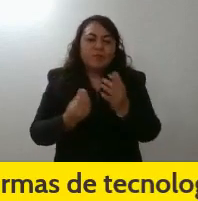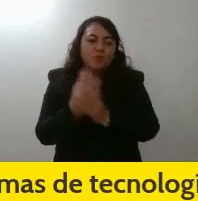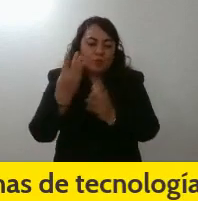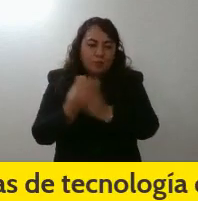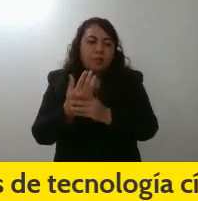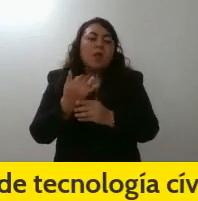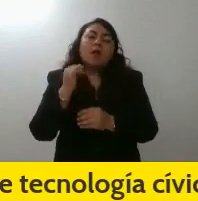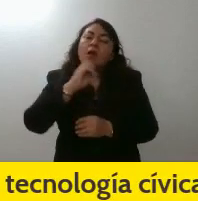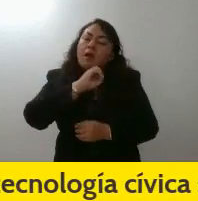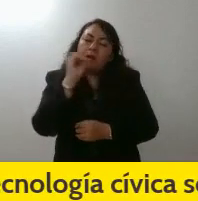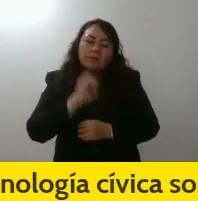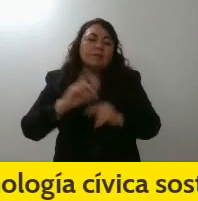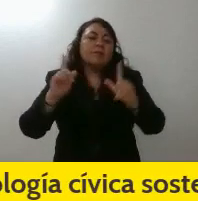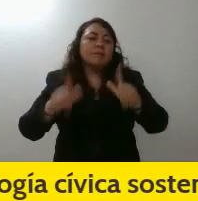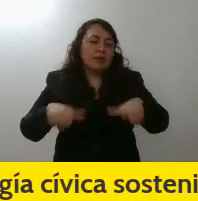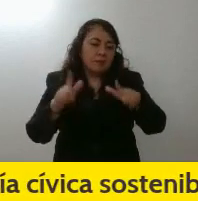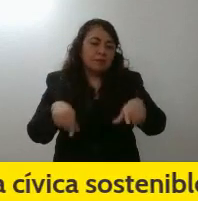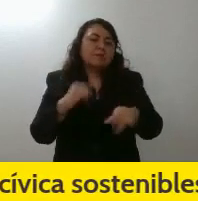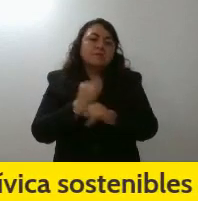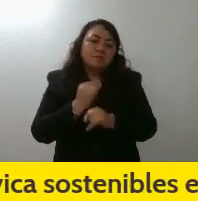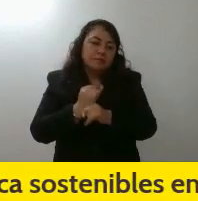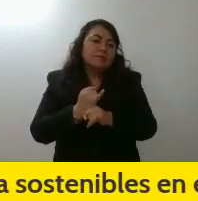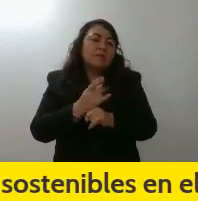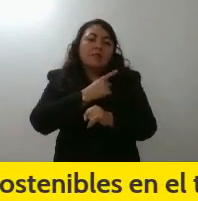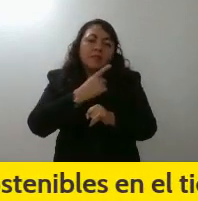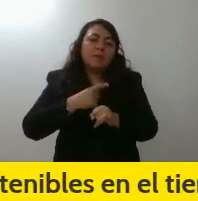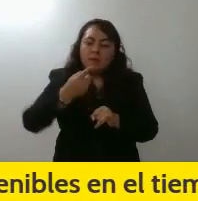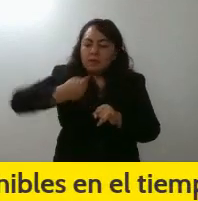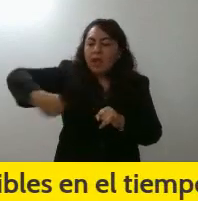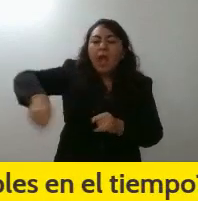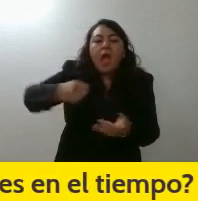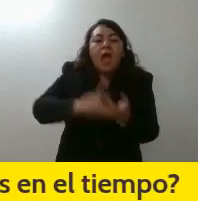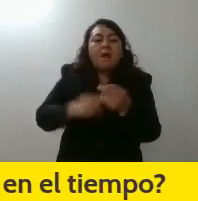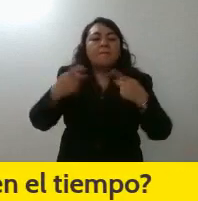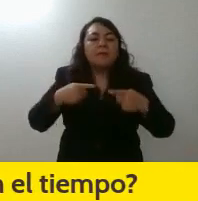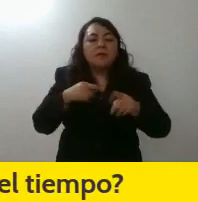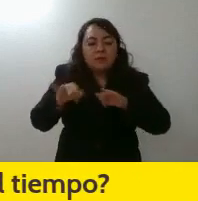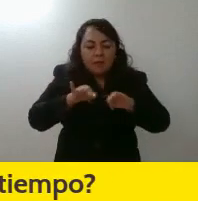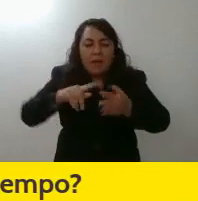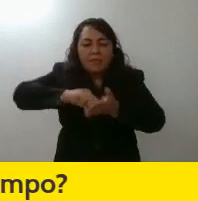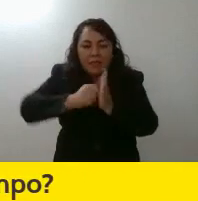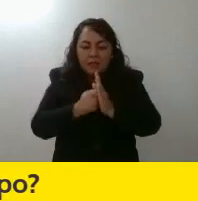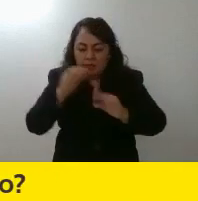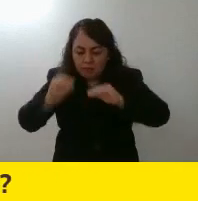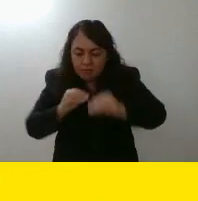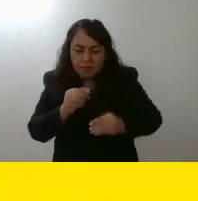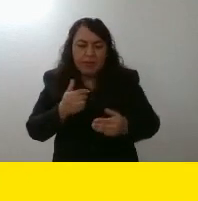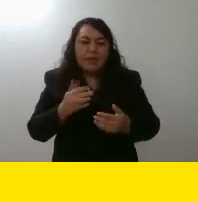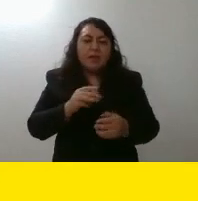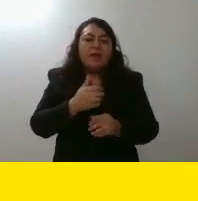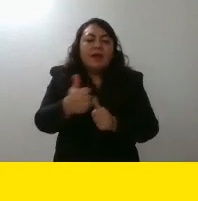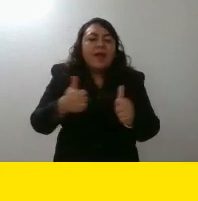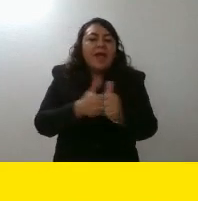atrás una plataforma que se banca, que haya esa gente trabajando, digamos, ¿no? O sea, técnicamente que funcione atrás.